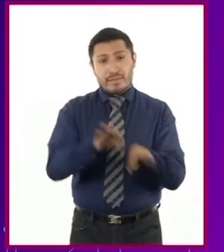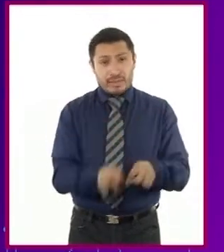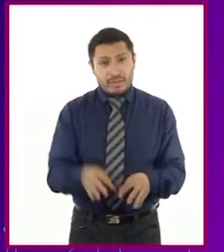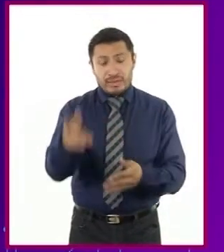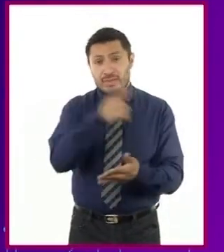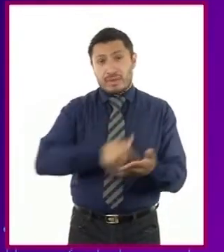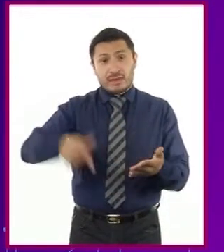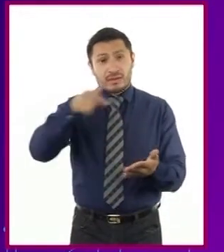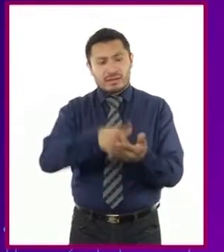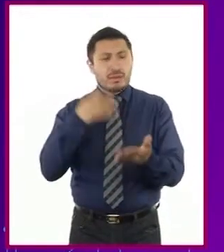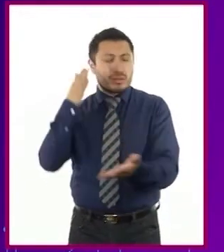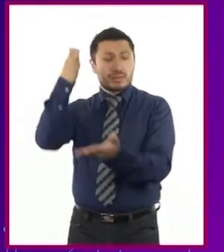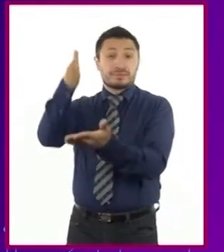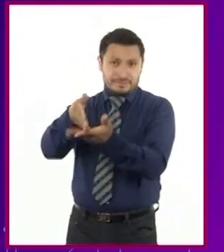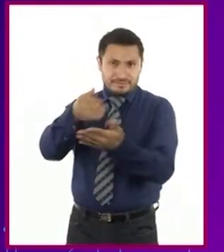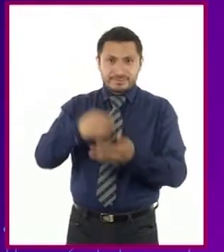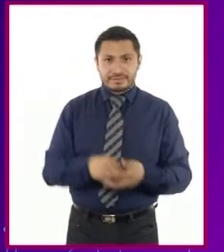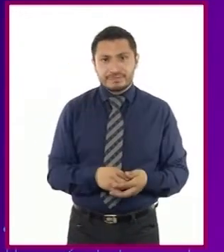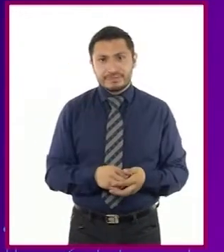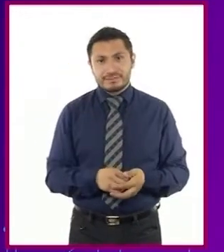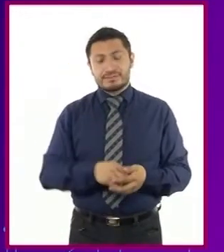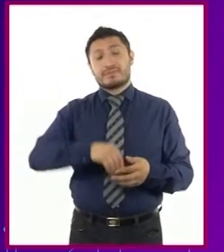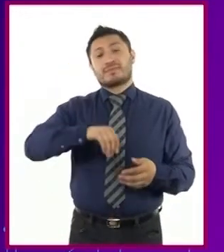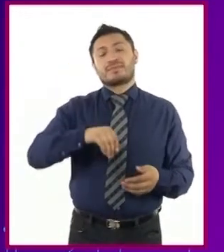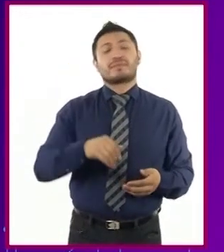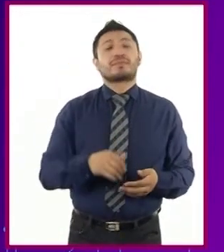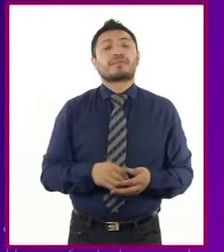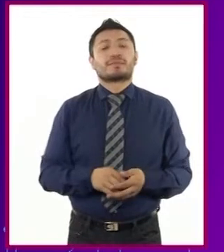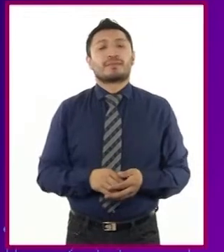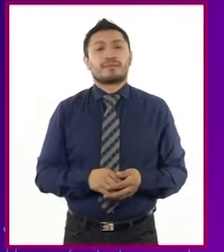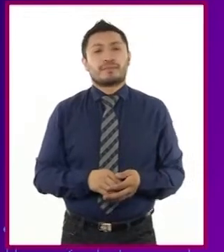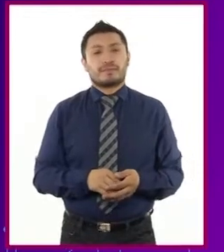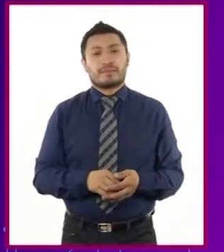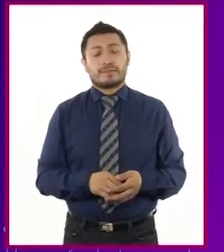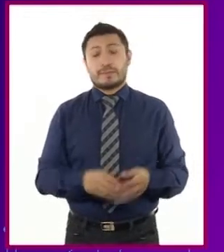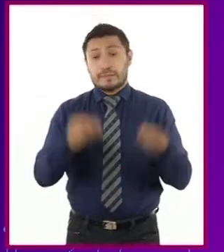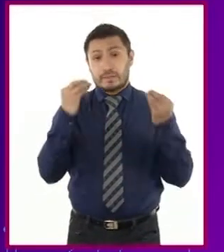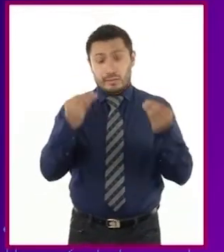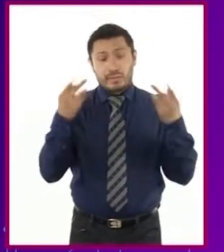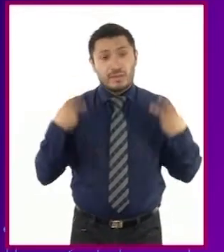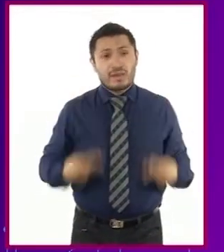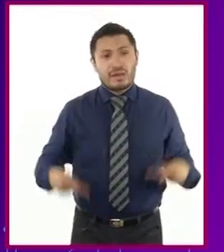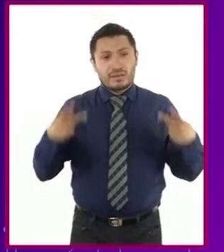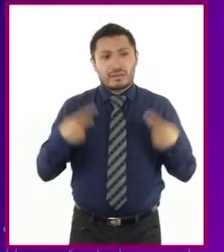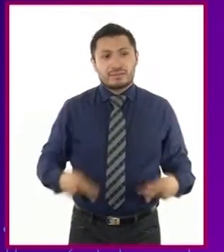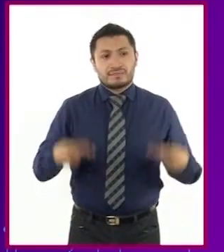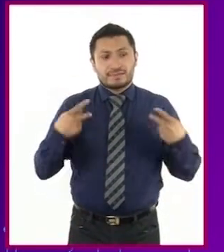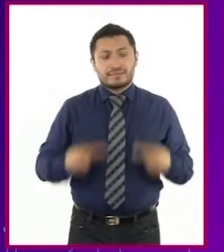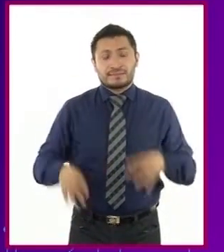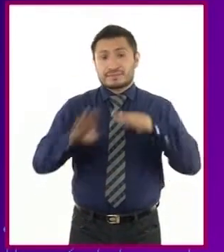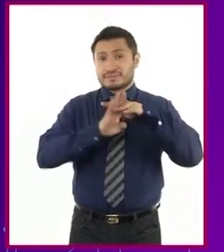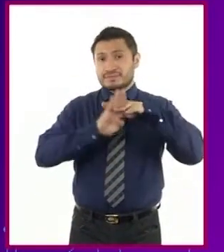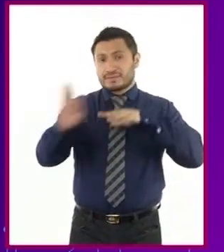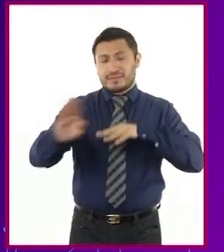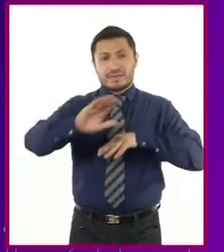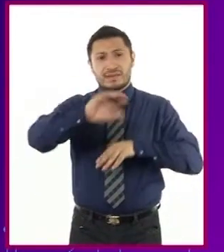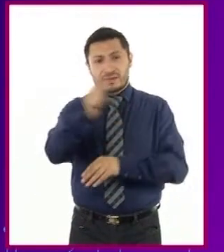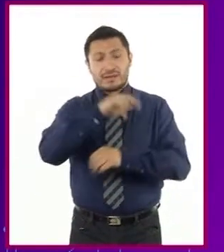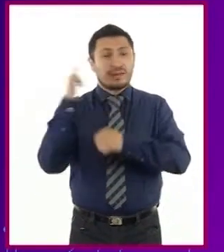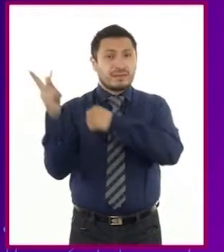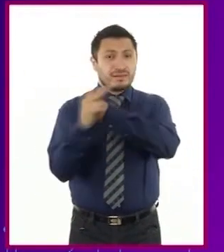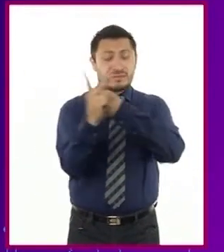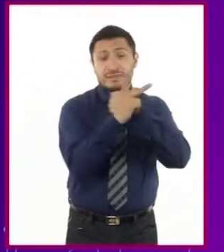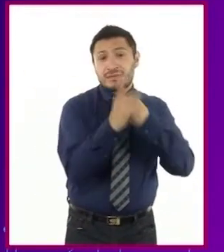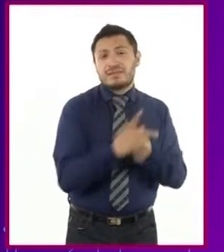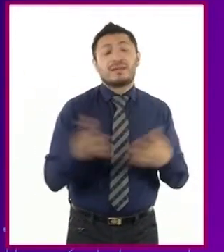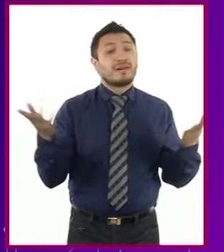el lugar al que llega. En otras palabras, la mayoría de las personas que migran a otros países